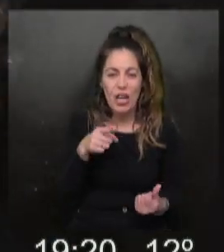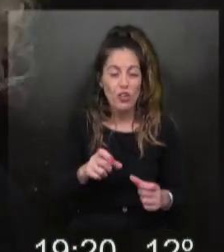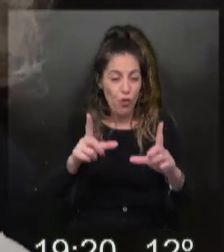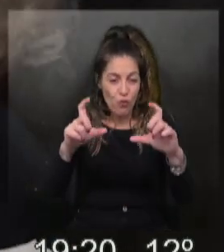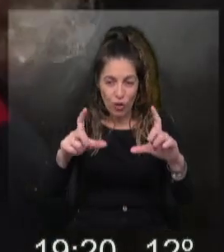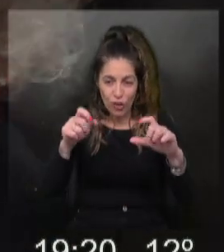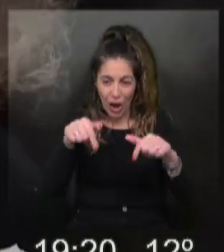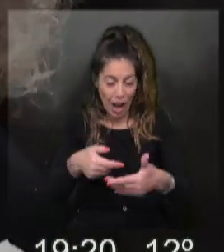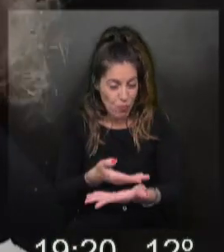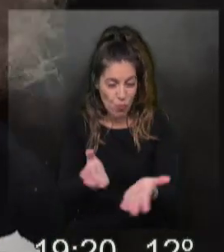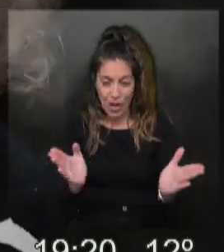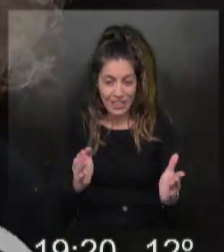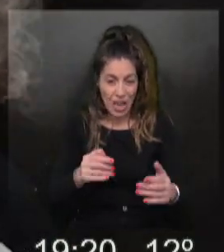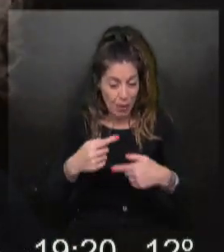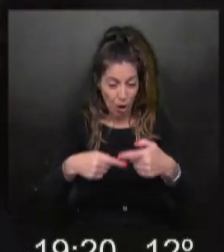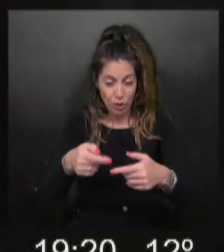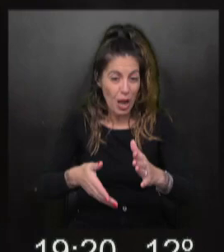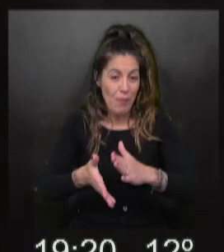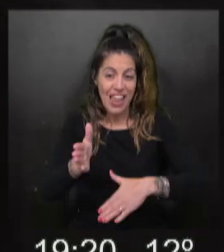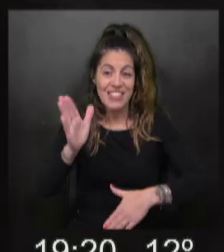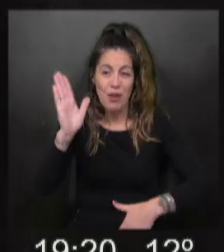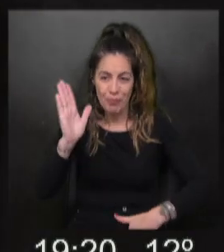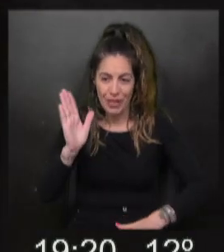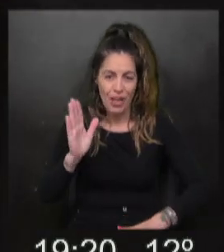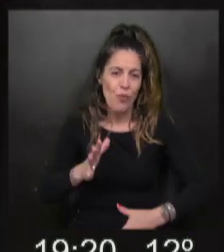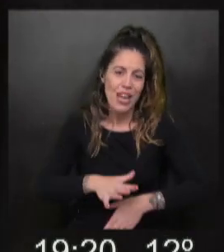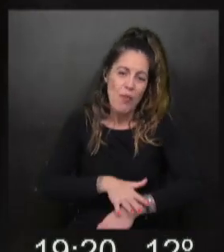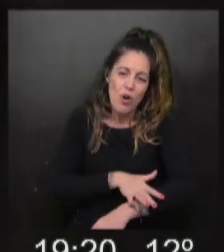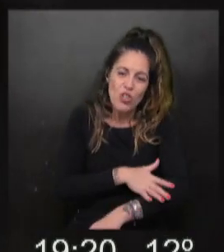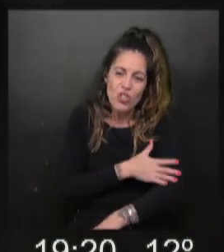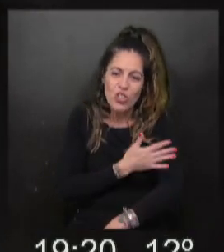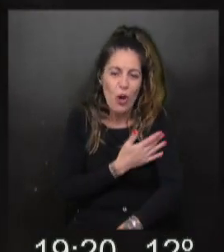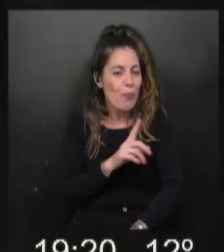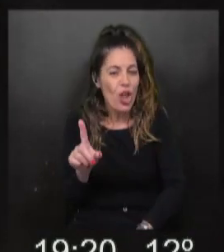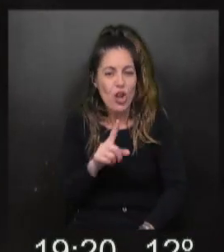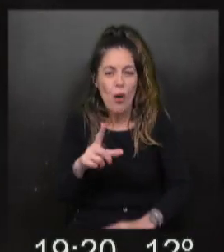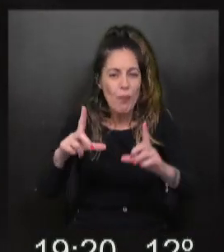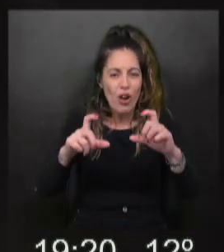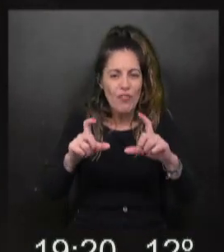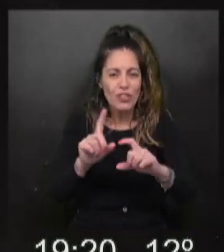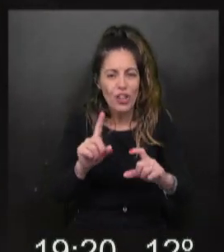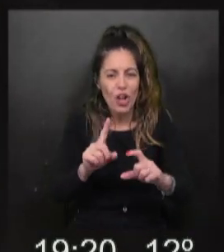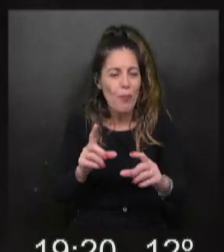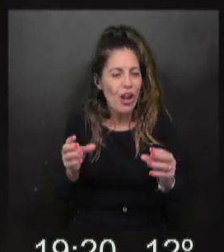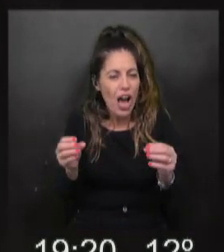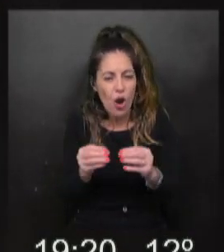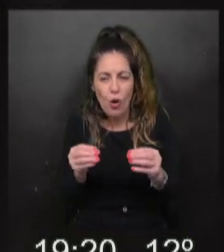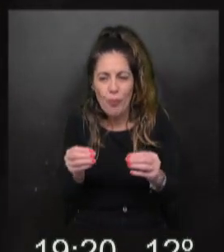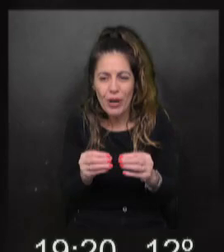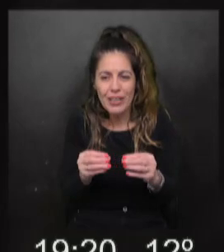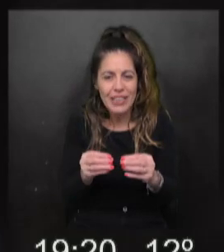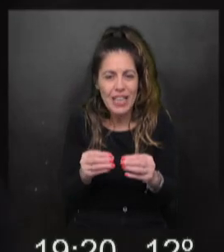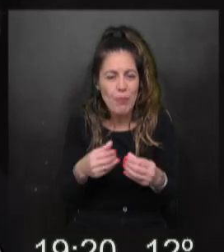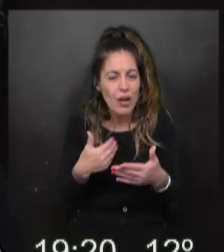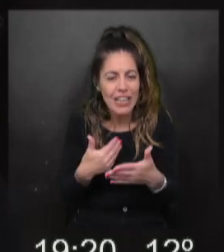está aquí expuesta y va a quedar para siempre una emoción Pero no por la foto por la compañía de todos los compañeros